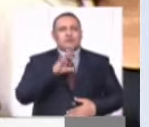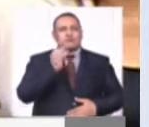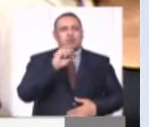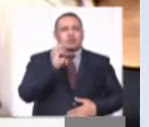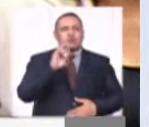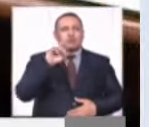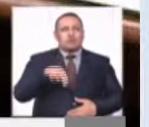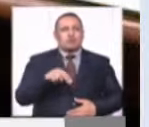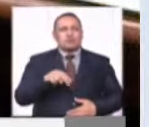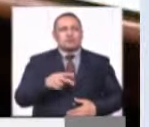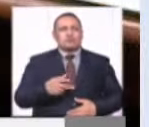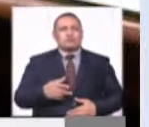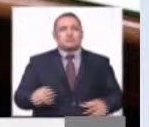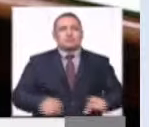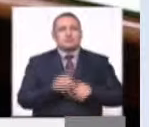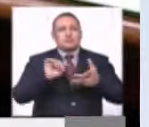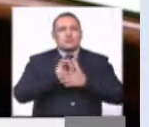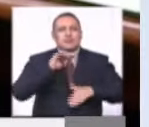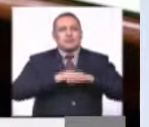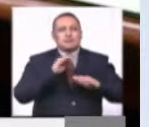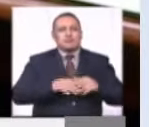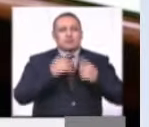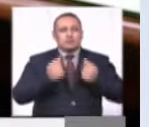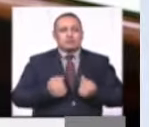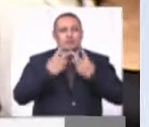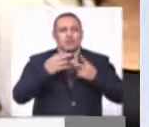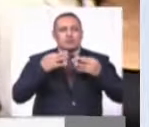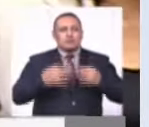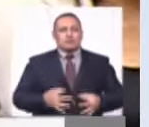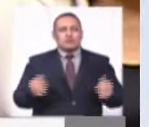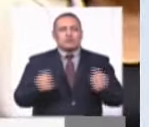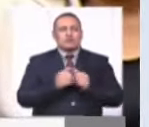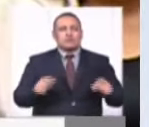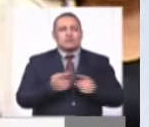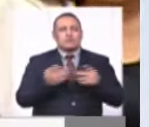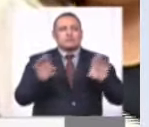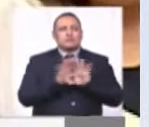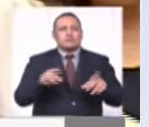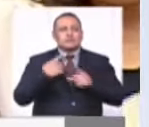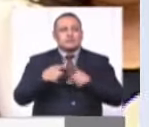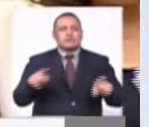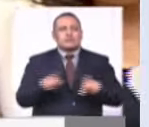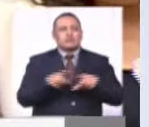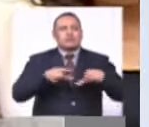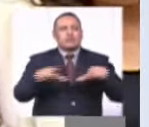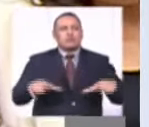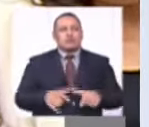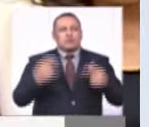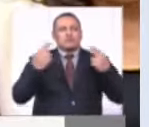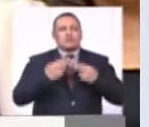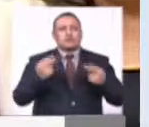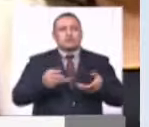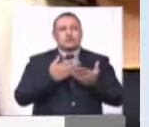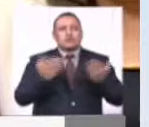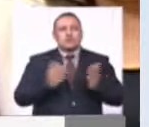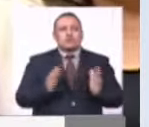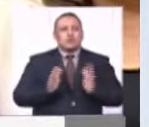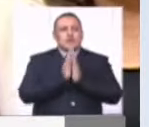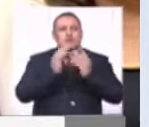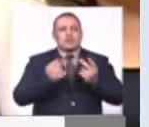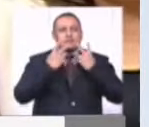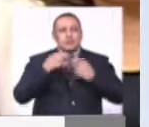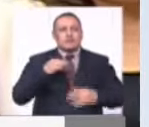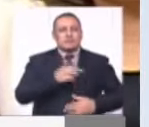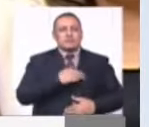Foncomún, que limita económicamente para cumplir las metas de cierres de brechas en las zonas fronterizas de la región Ucayali.